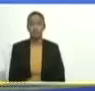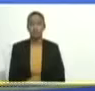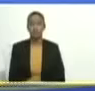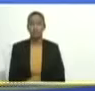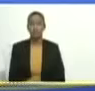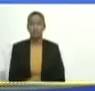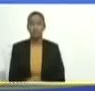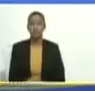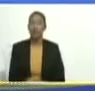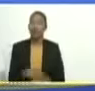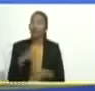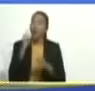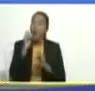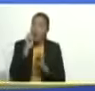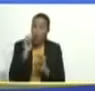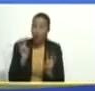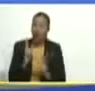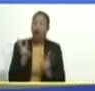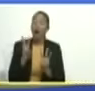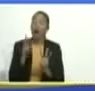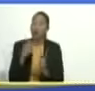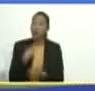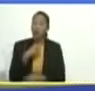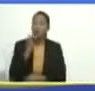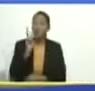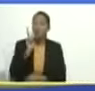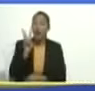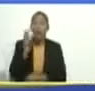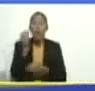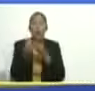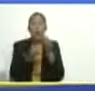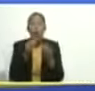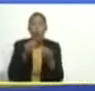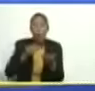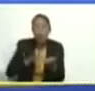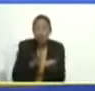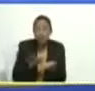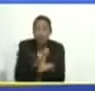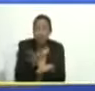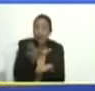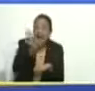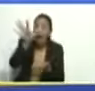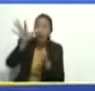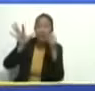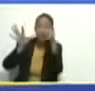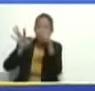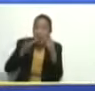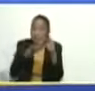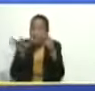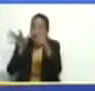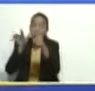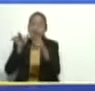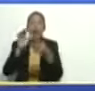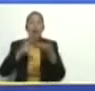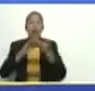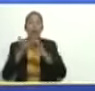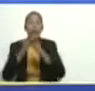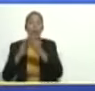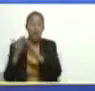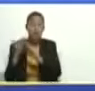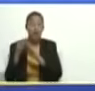Es impresionante ver cómo la comunidad, allá estaba varias compañeras, recuerdo a